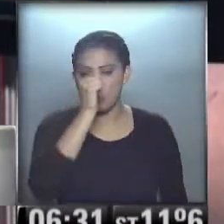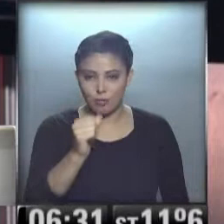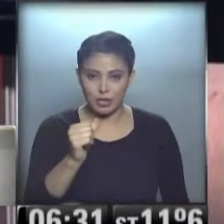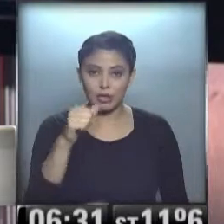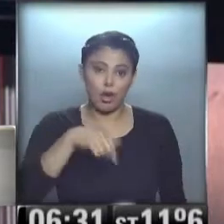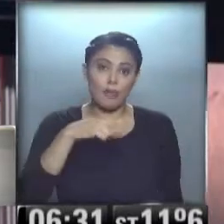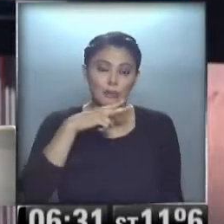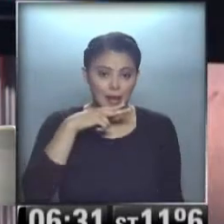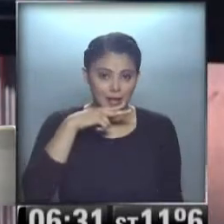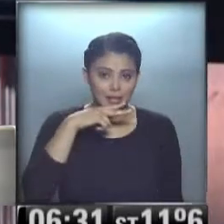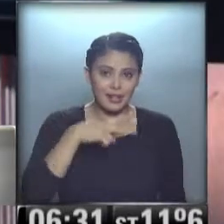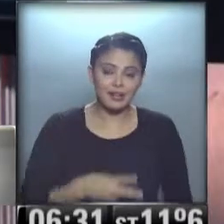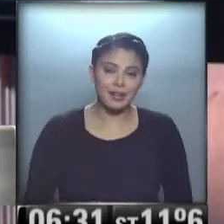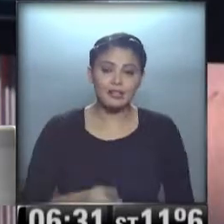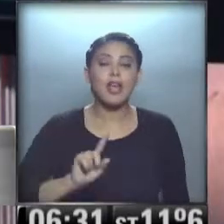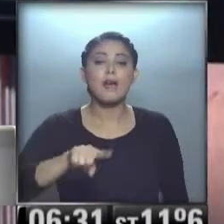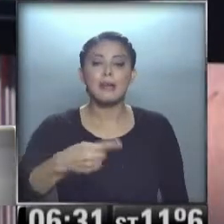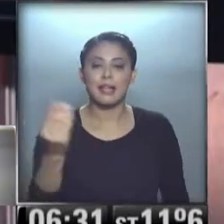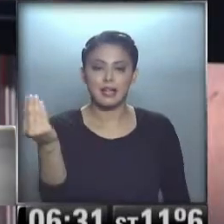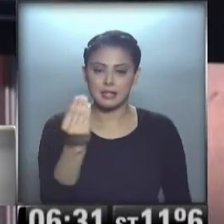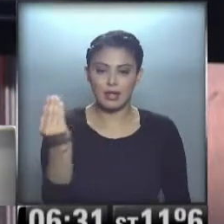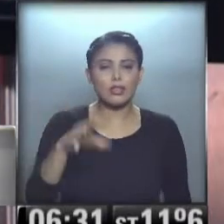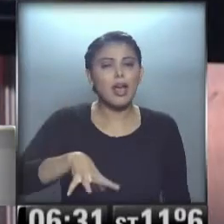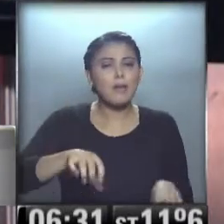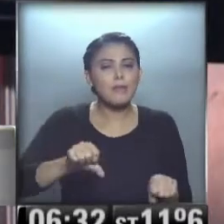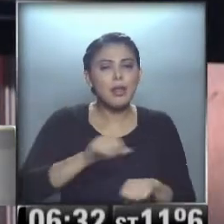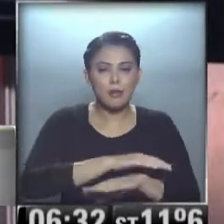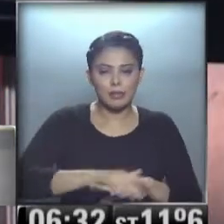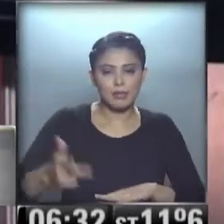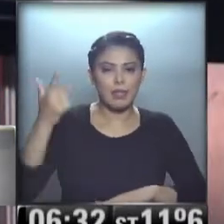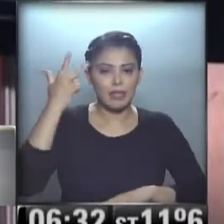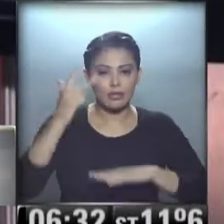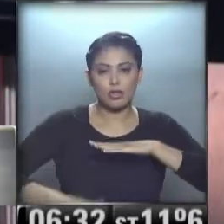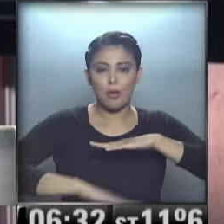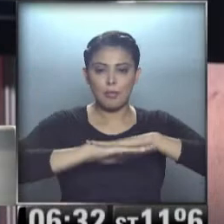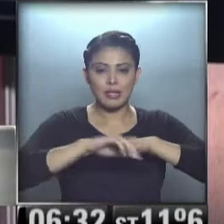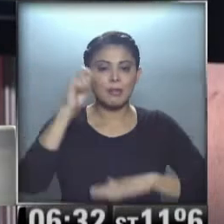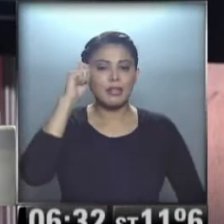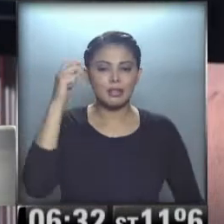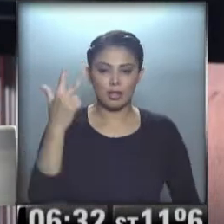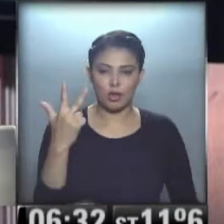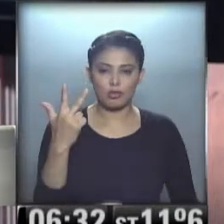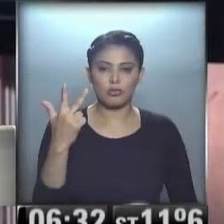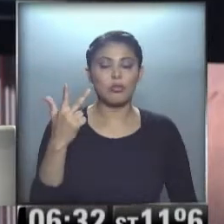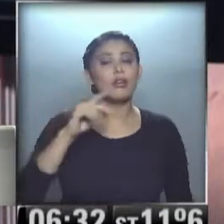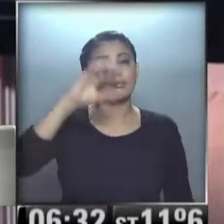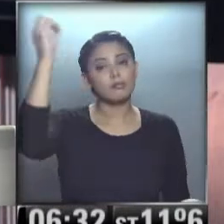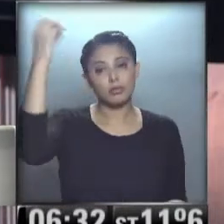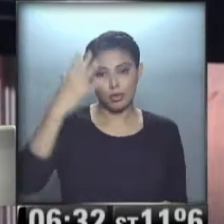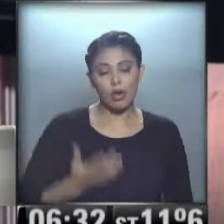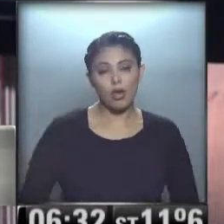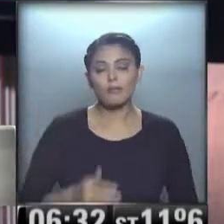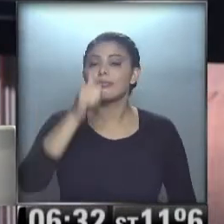es viernes. Para mañana sábado tempranito, 18:32 la máxima, con mucho sol.